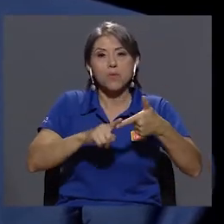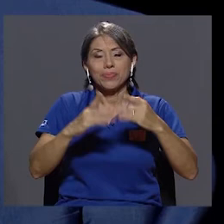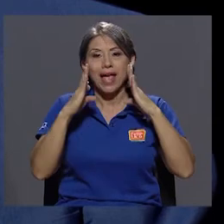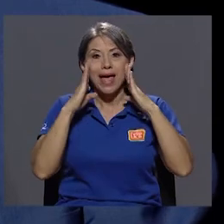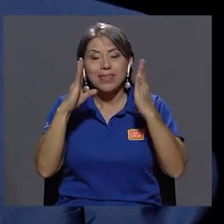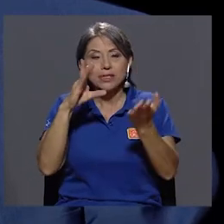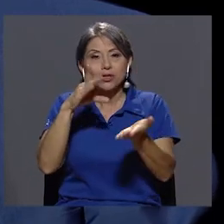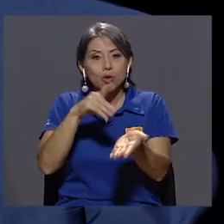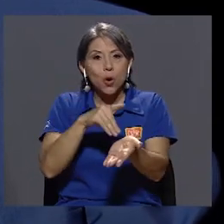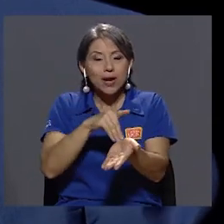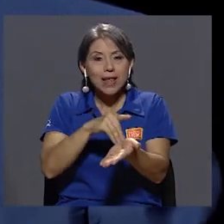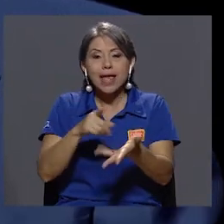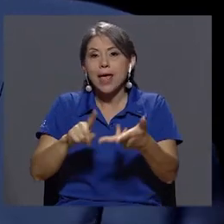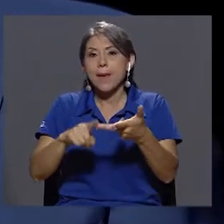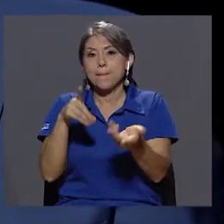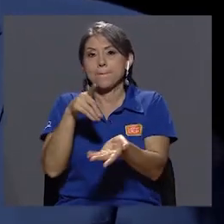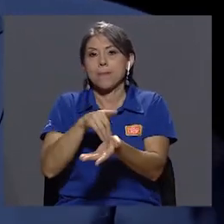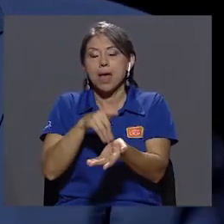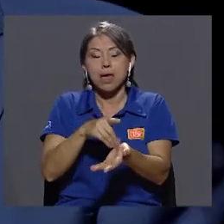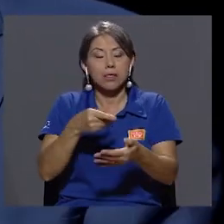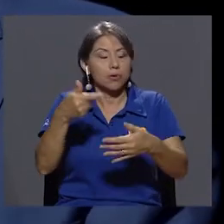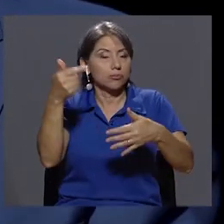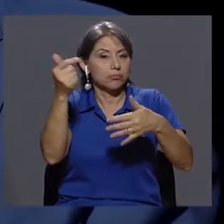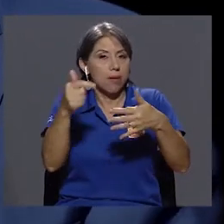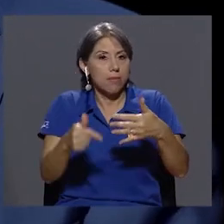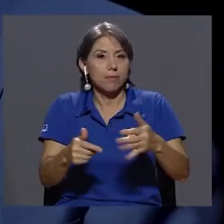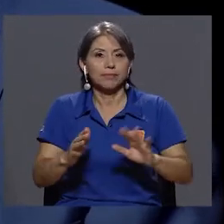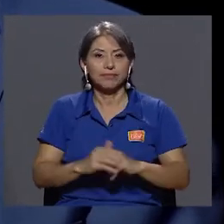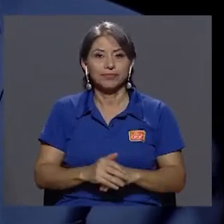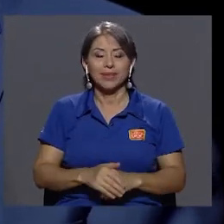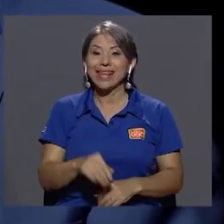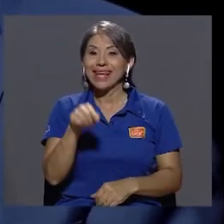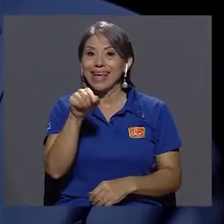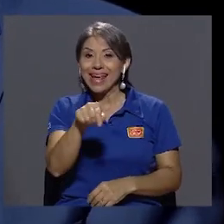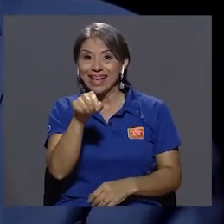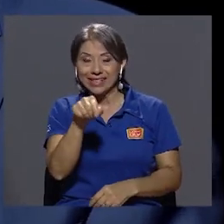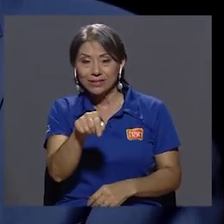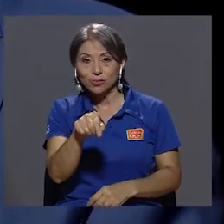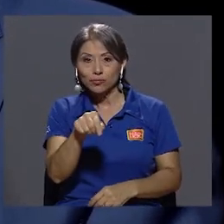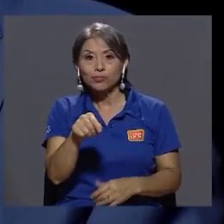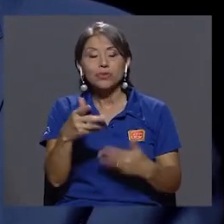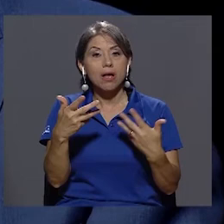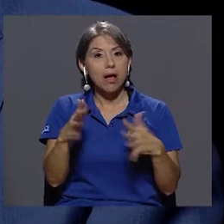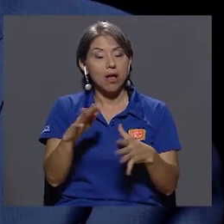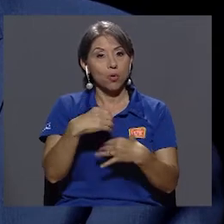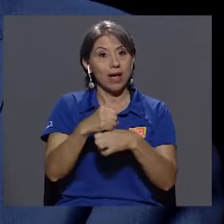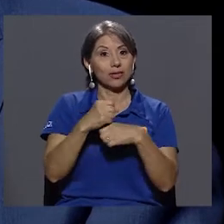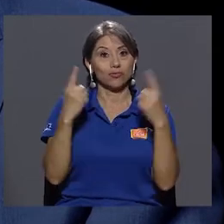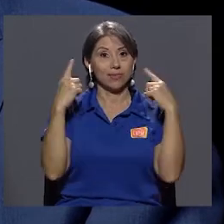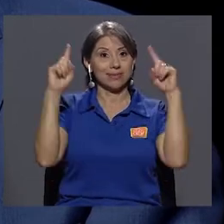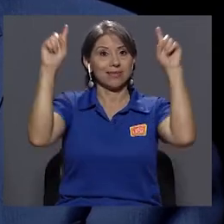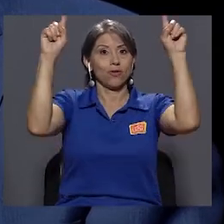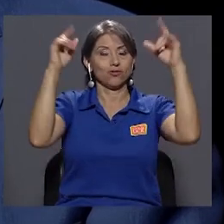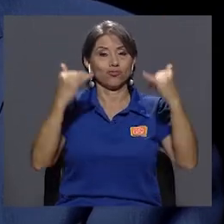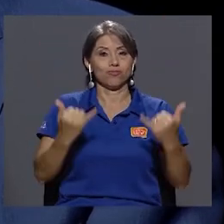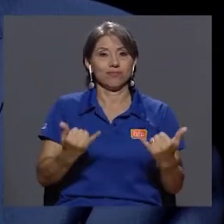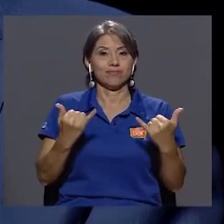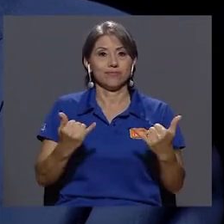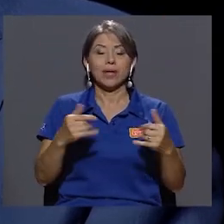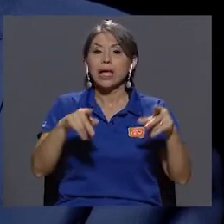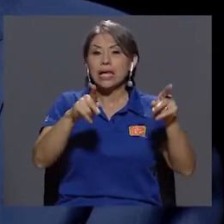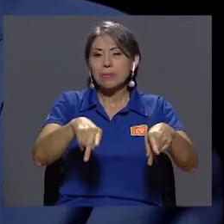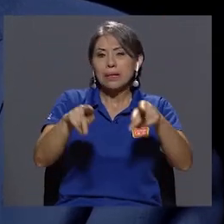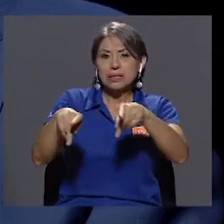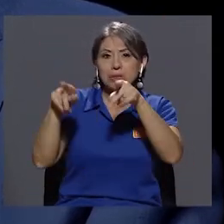clínica paramédicos etcétera y eso es lo que hasta ahora lo ha hecho muy exitoso y las